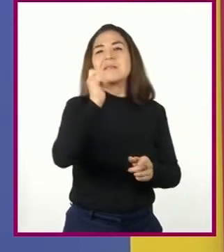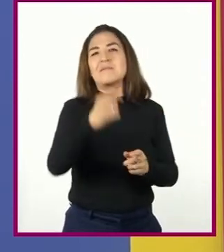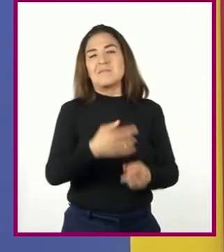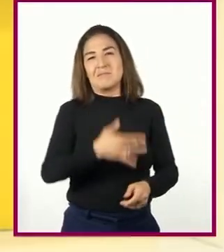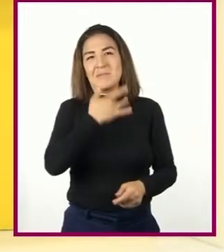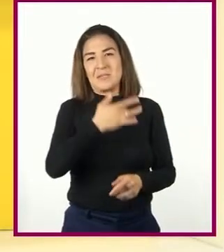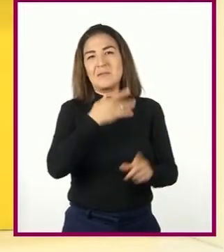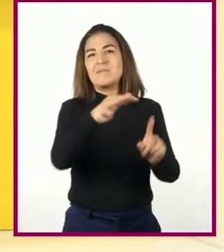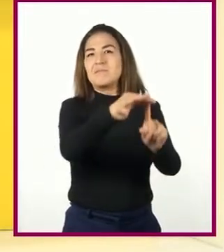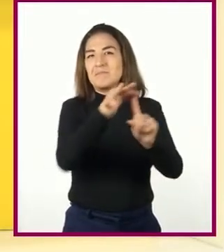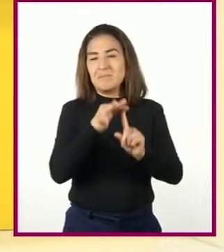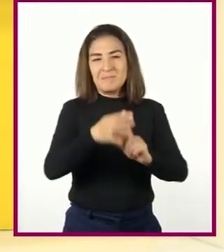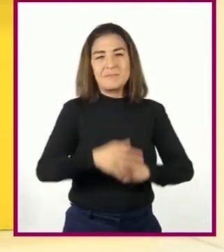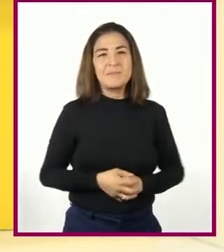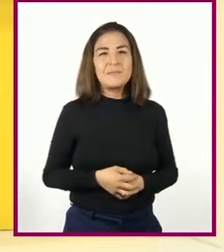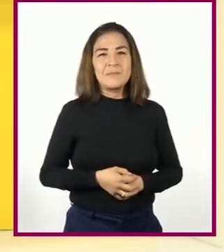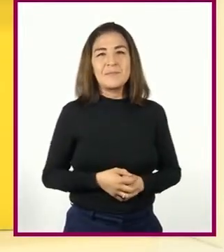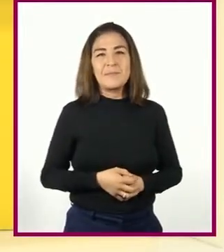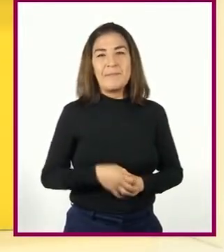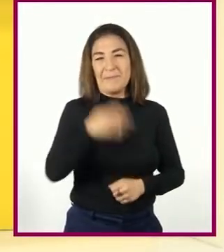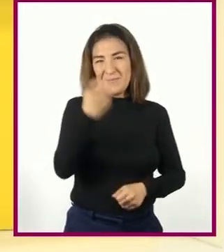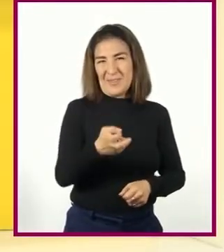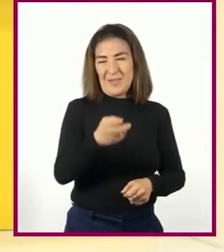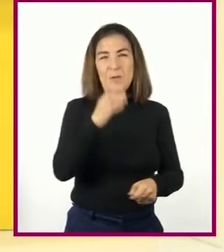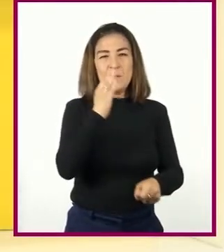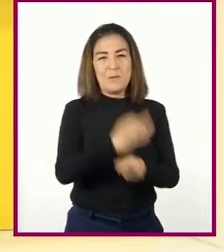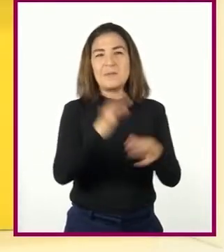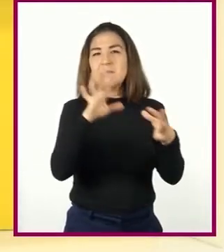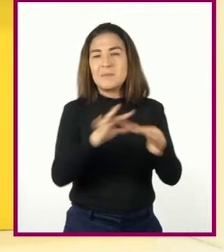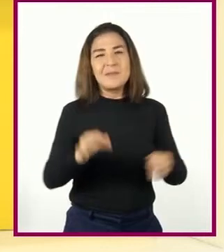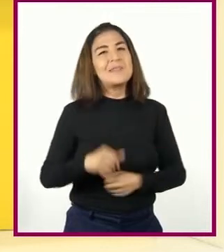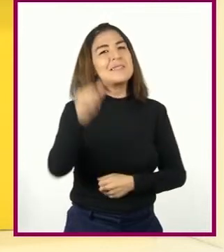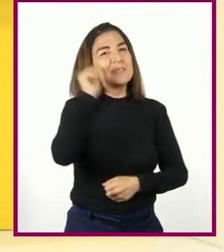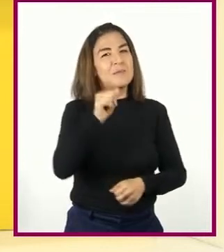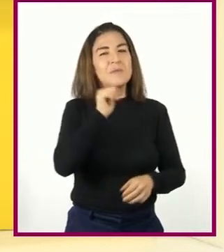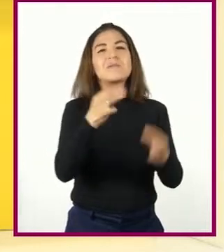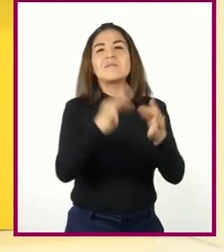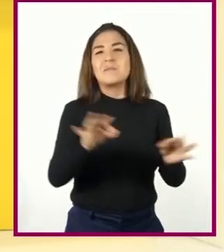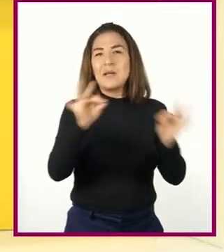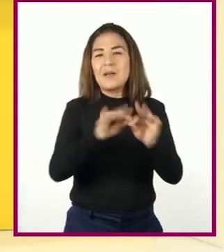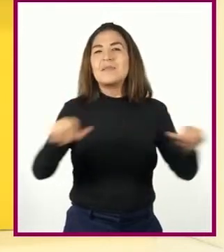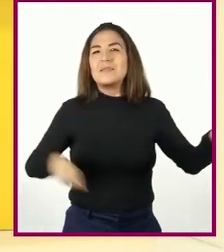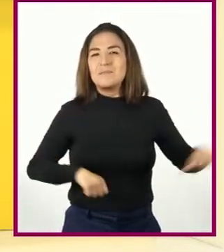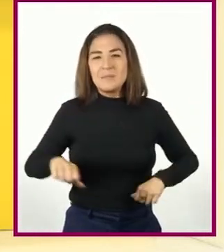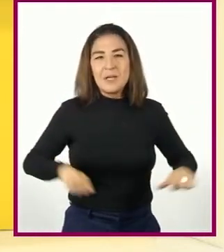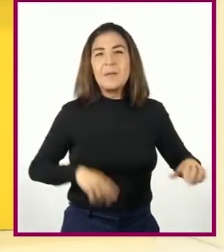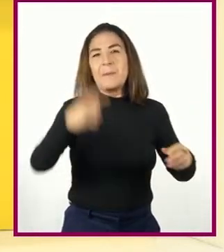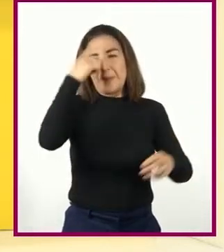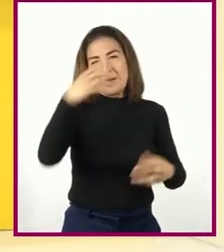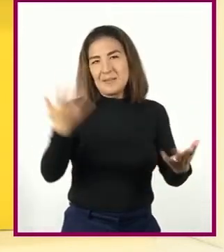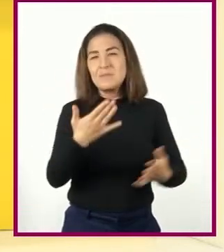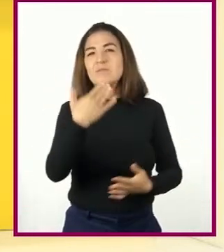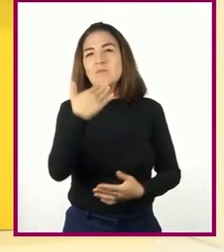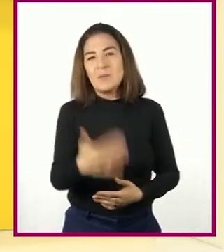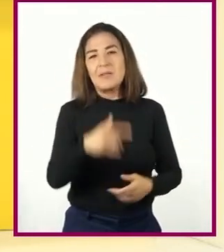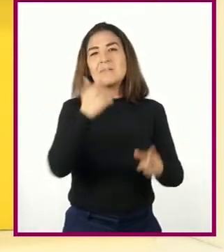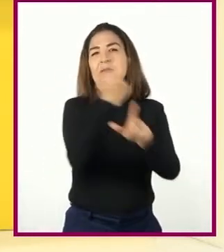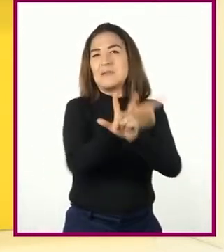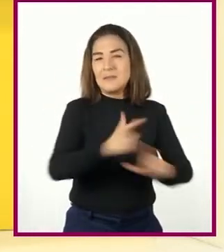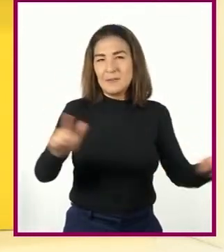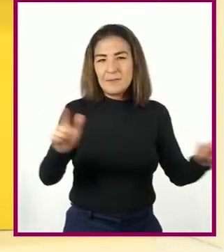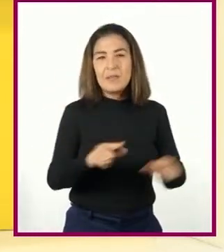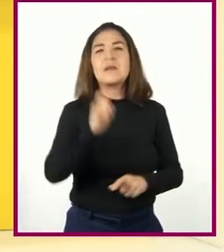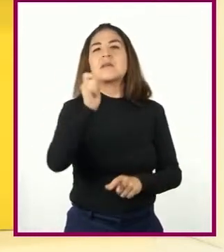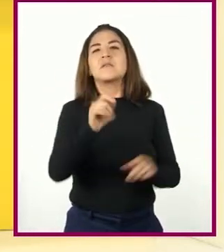decisiones. En este sentido, siempre es importante realizar acciones que fomenten la libertad, desde